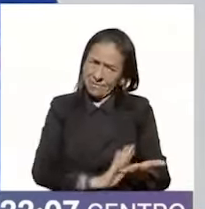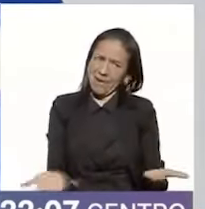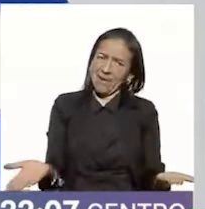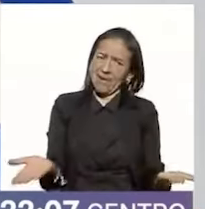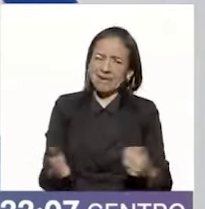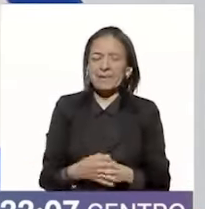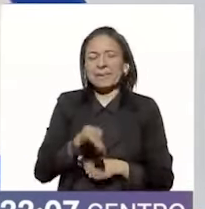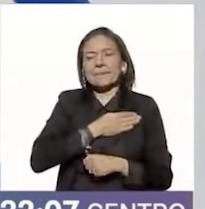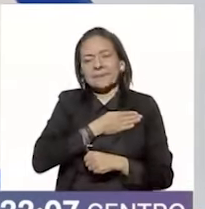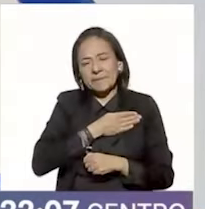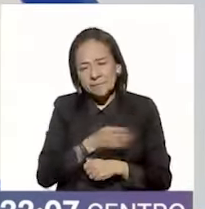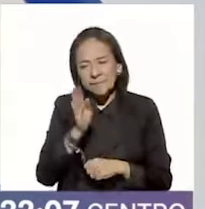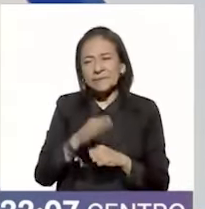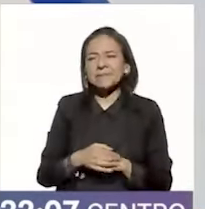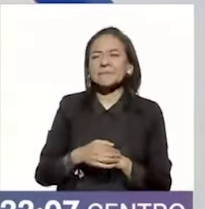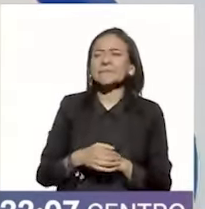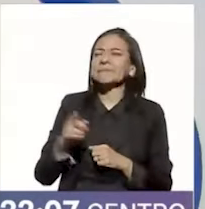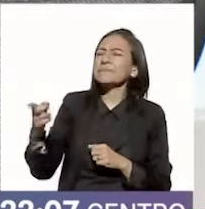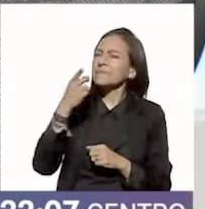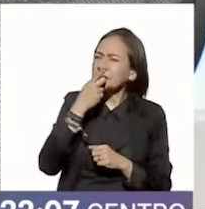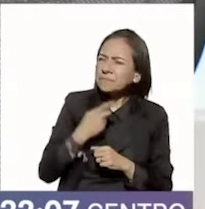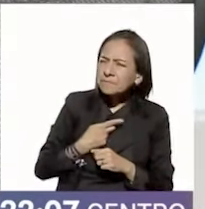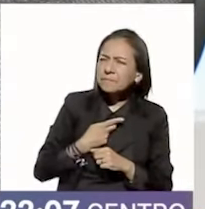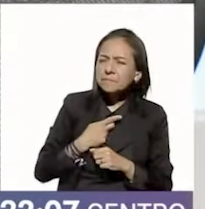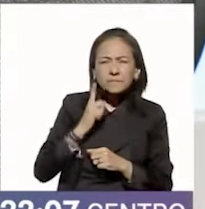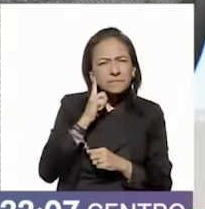En fin. No sé si me habían dicho que teníamos por